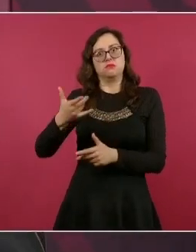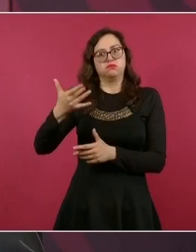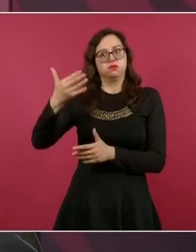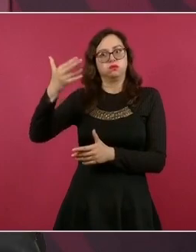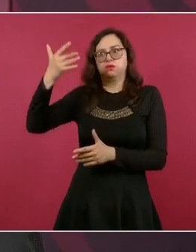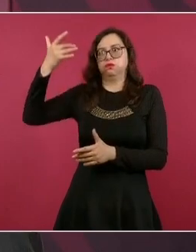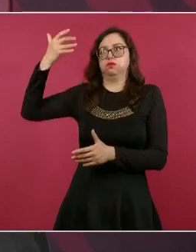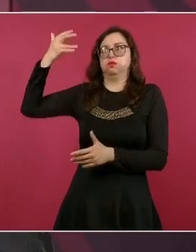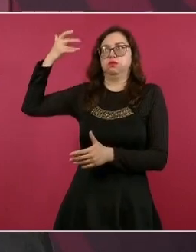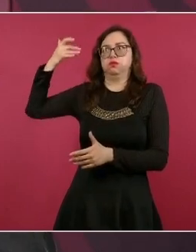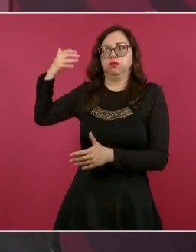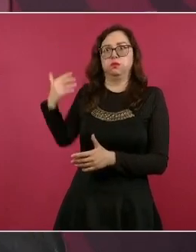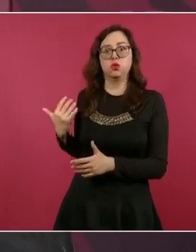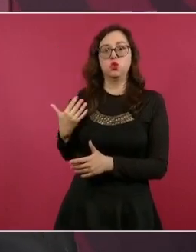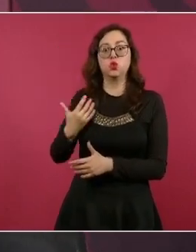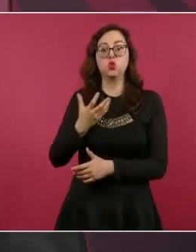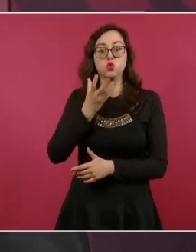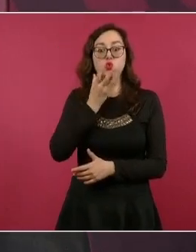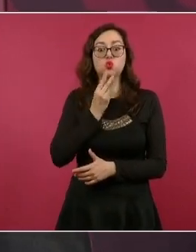México